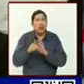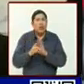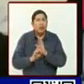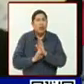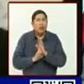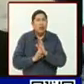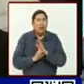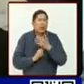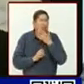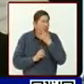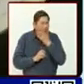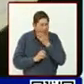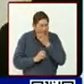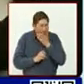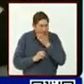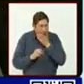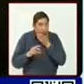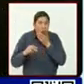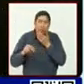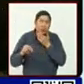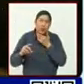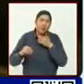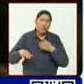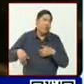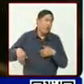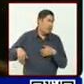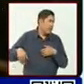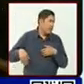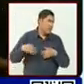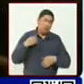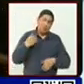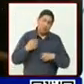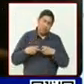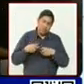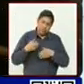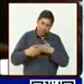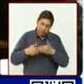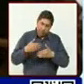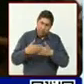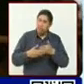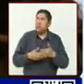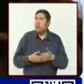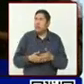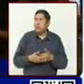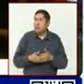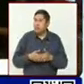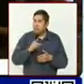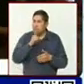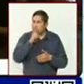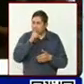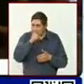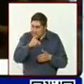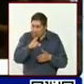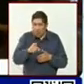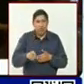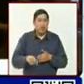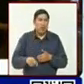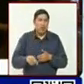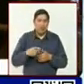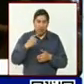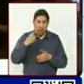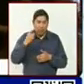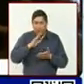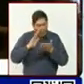que aún no están las cosas resueltas, porque este es un proceso en donde, a objeto de garantizar el cumplimiento de la